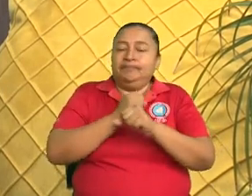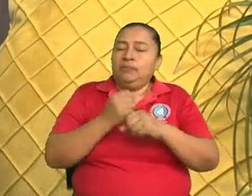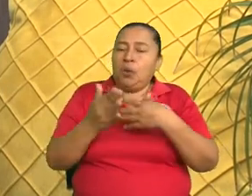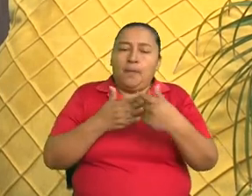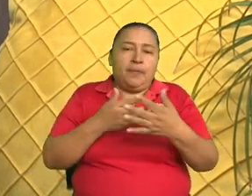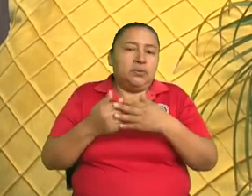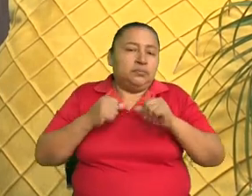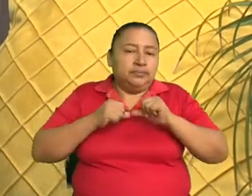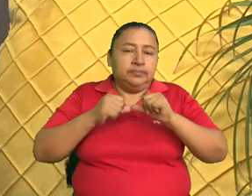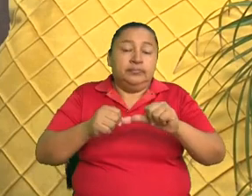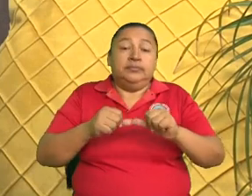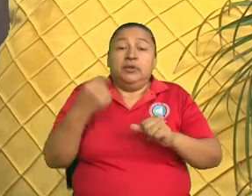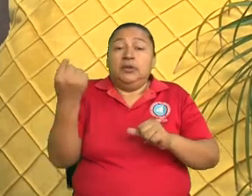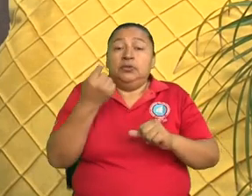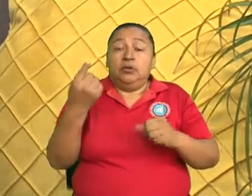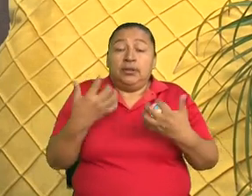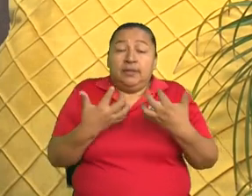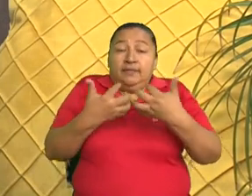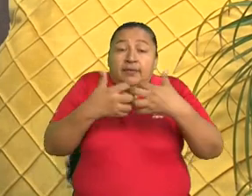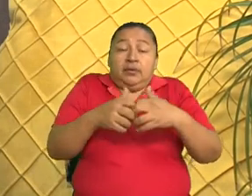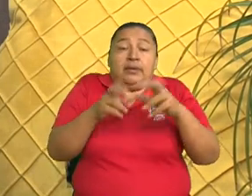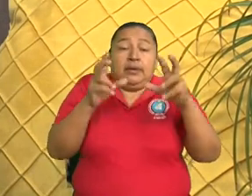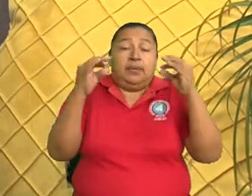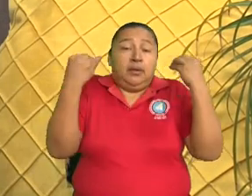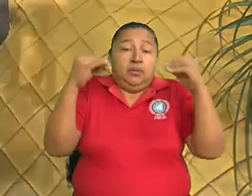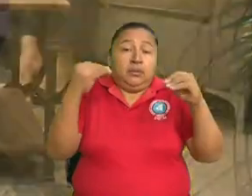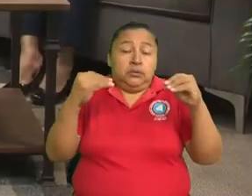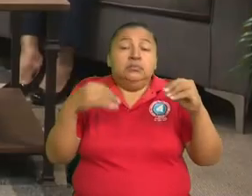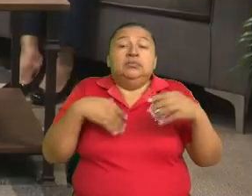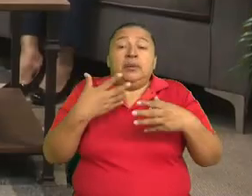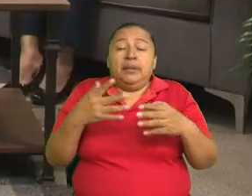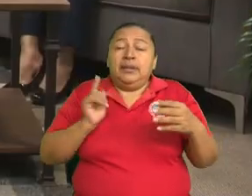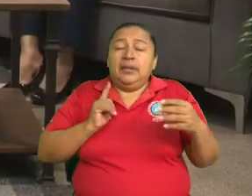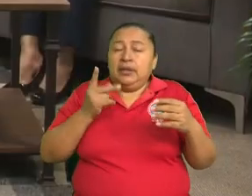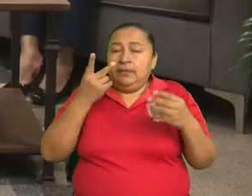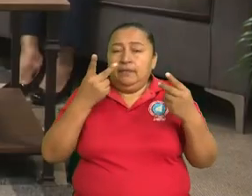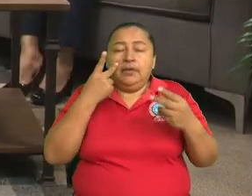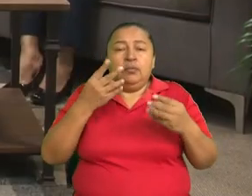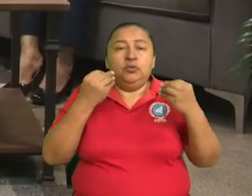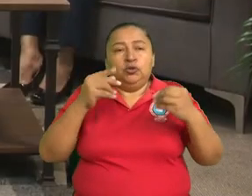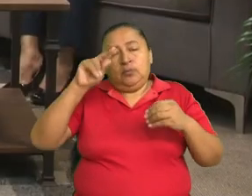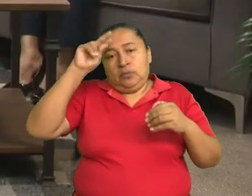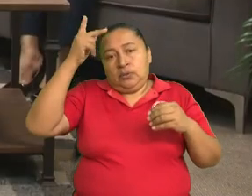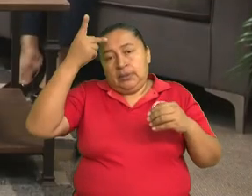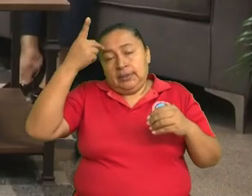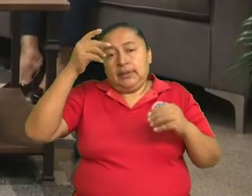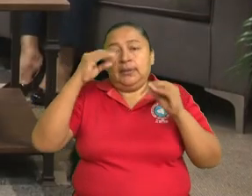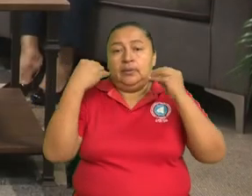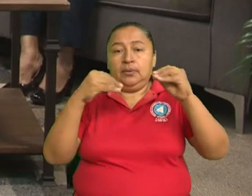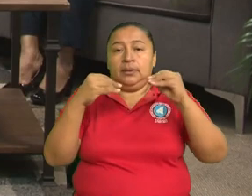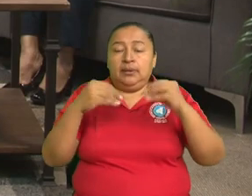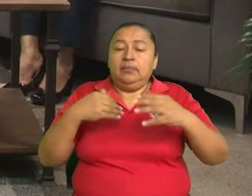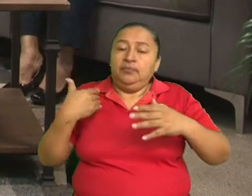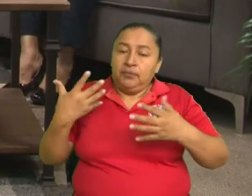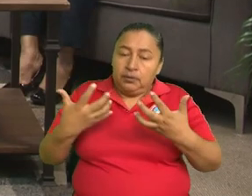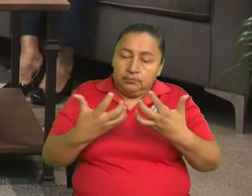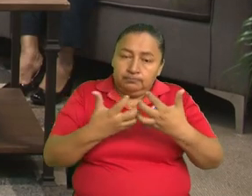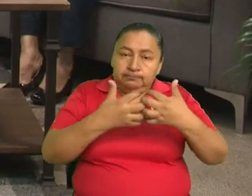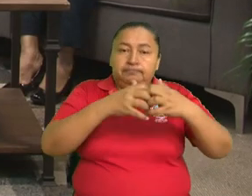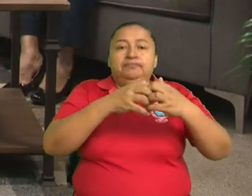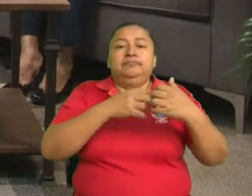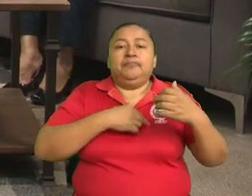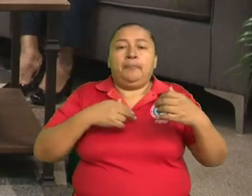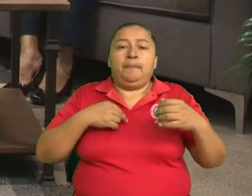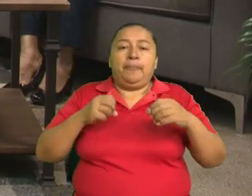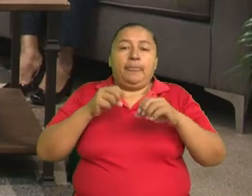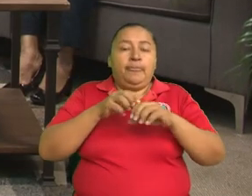sin escatimar esfuerzos. Y esto no solamente está vinculado con el tema del presupuesto, sino que tiene que ver mucho con políticas educativas que nos articulan y nos